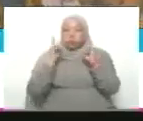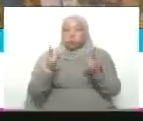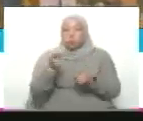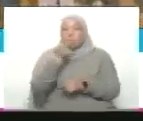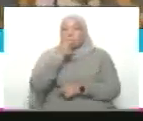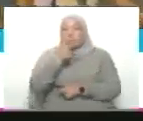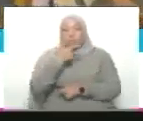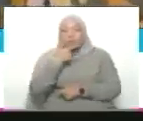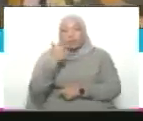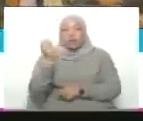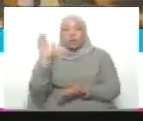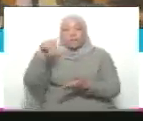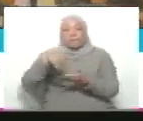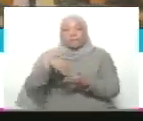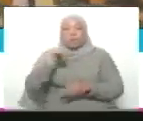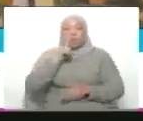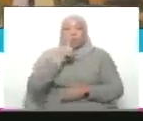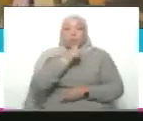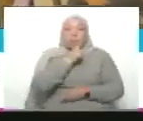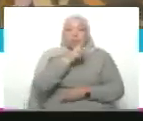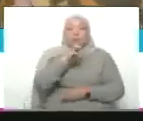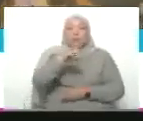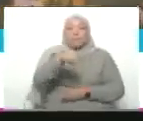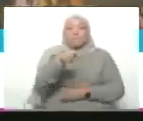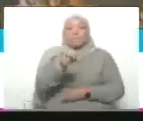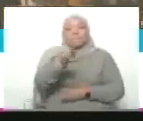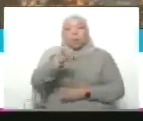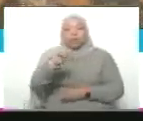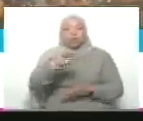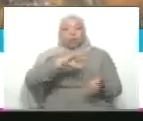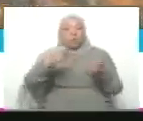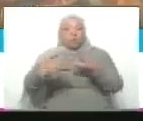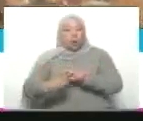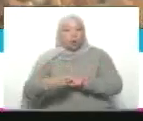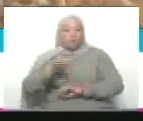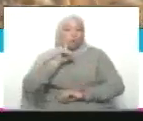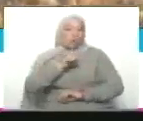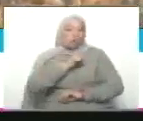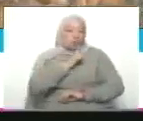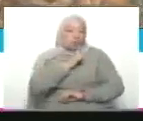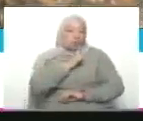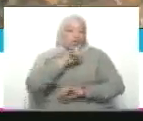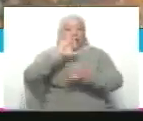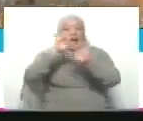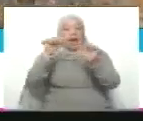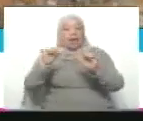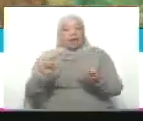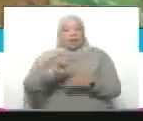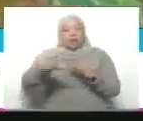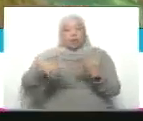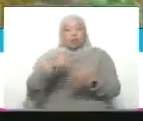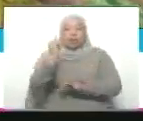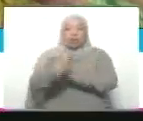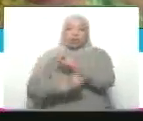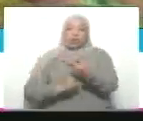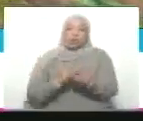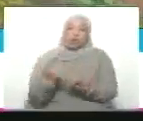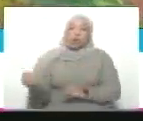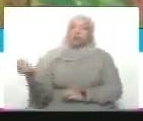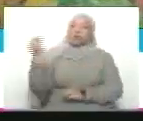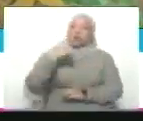recuperado Boulevard de Maracay con el nombre de Mario Abreu, están desplegadas las obras de artistas nacionales e internacionales que se han